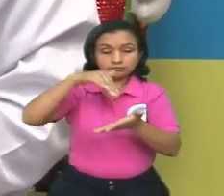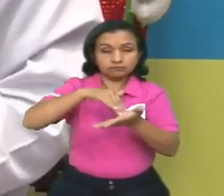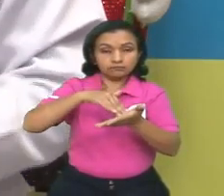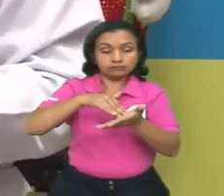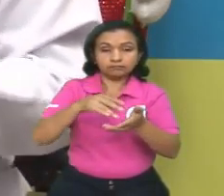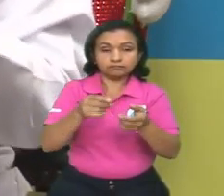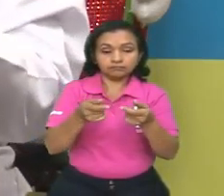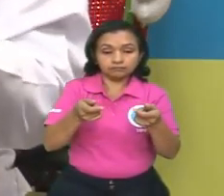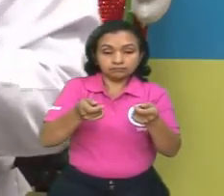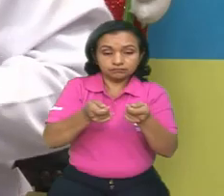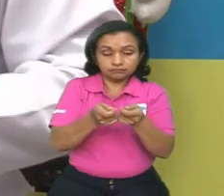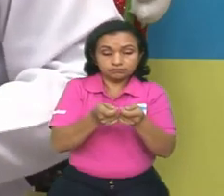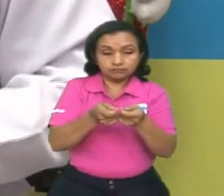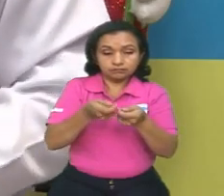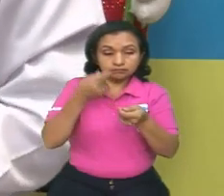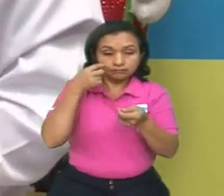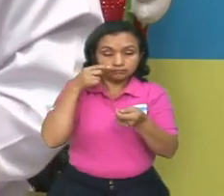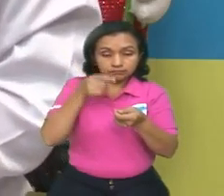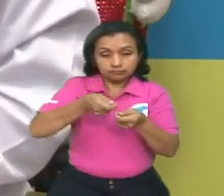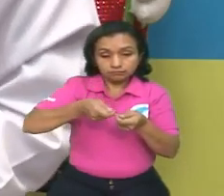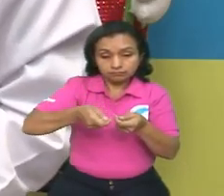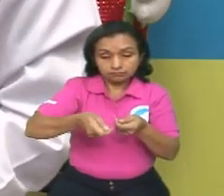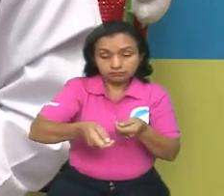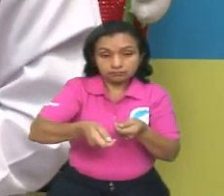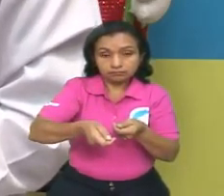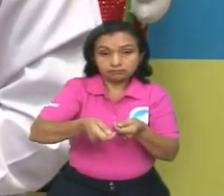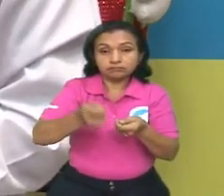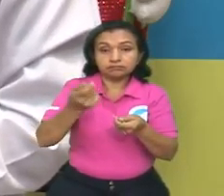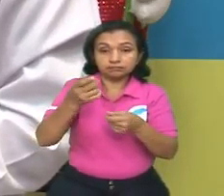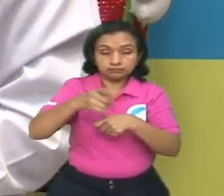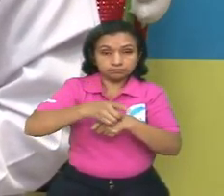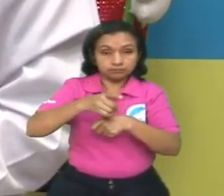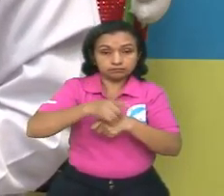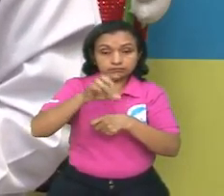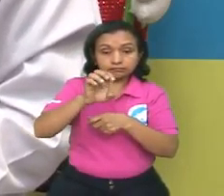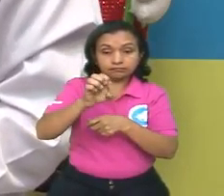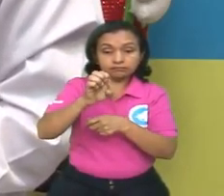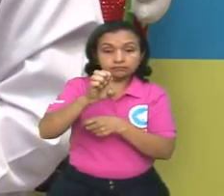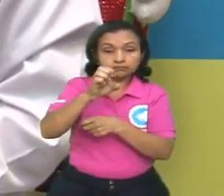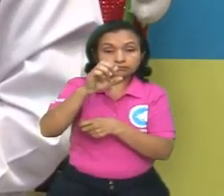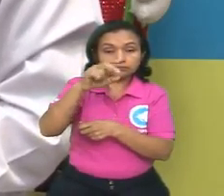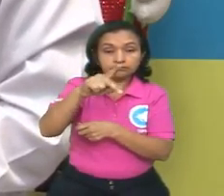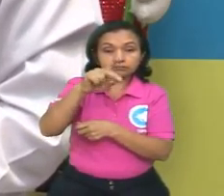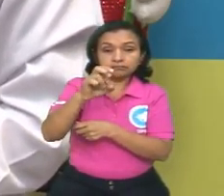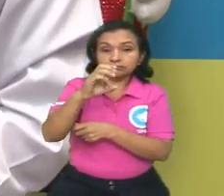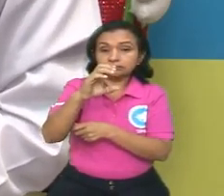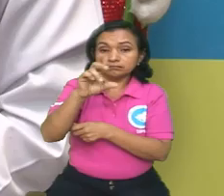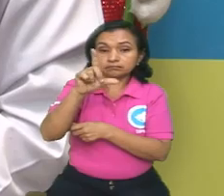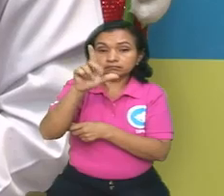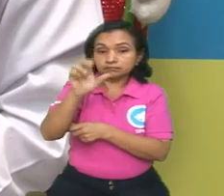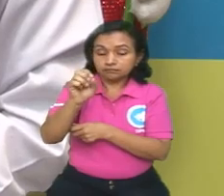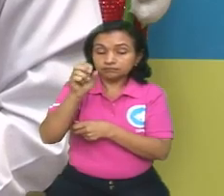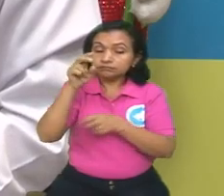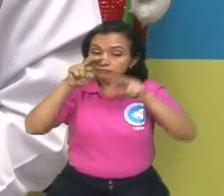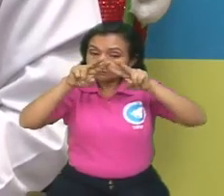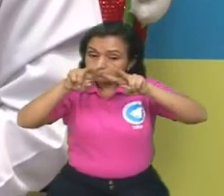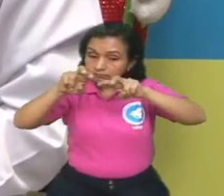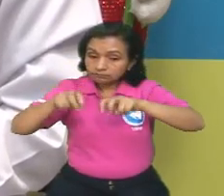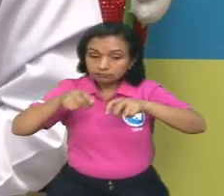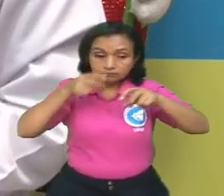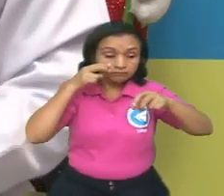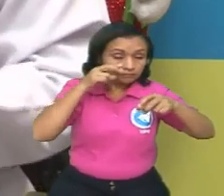espéculo, un espejo vaginal, nosotros el término es un espéculo, realizamos la revisión ginecológica,